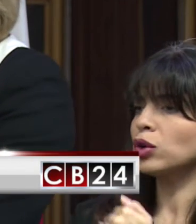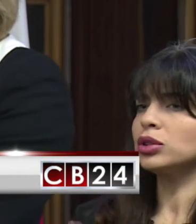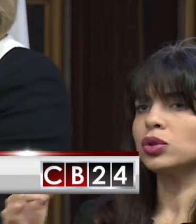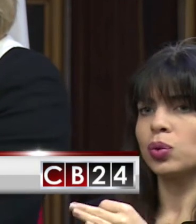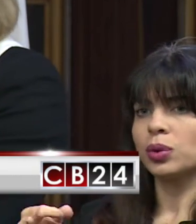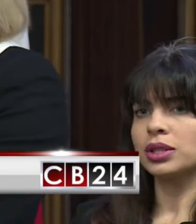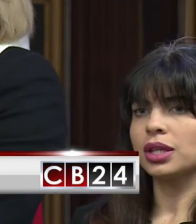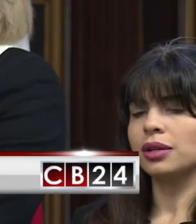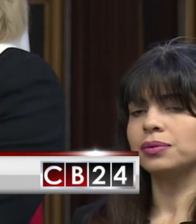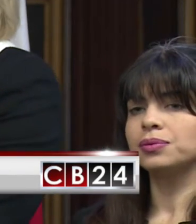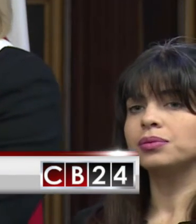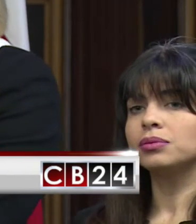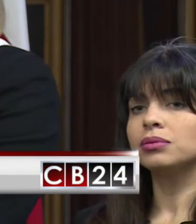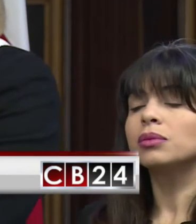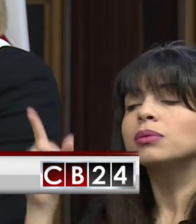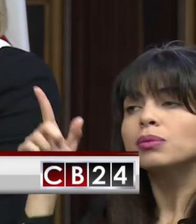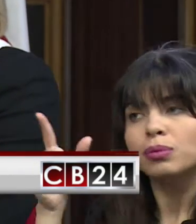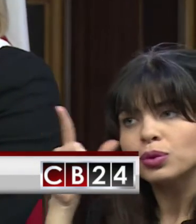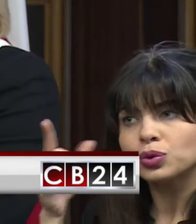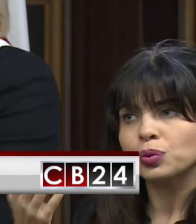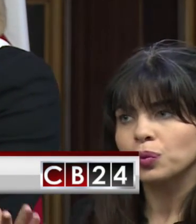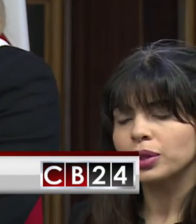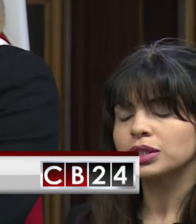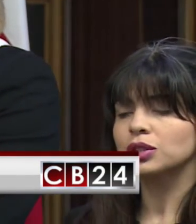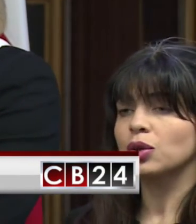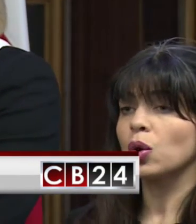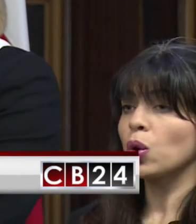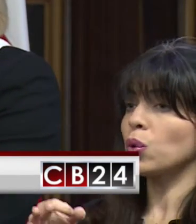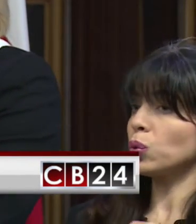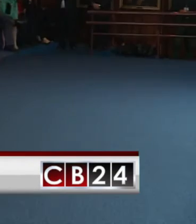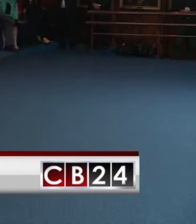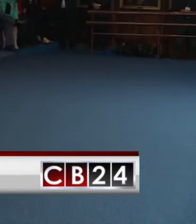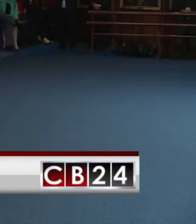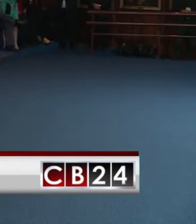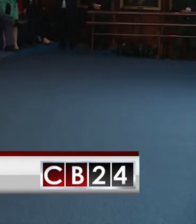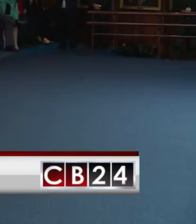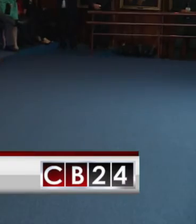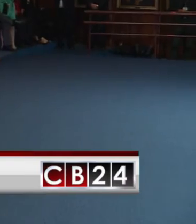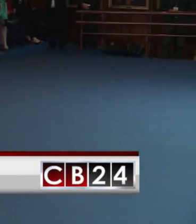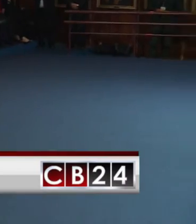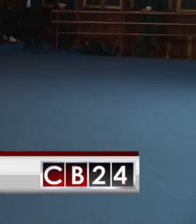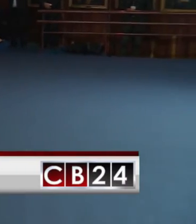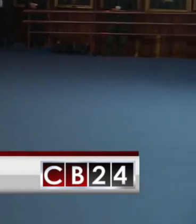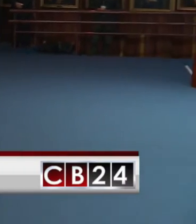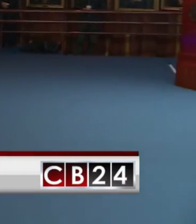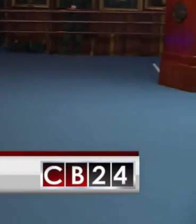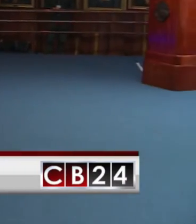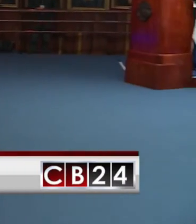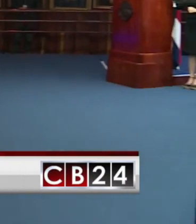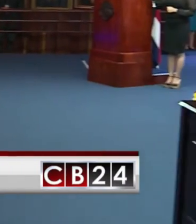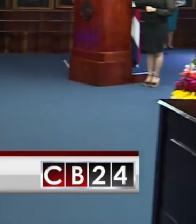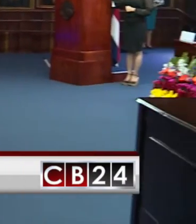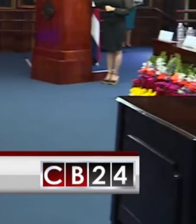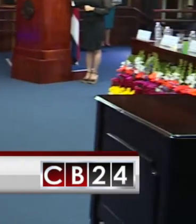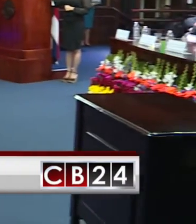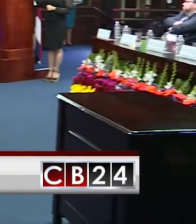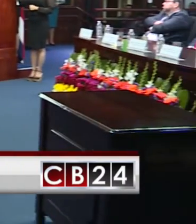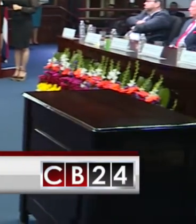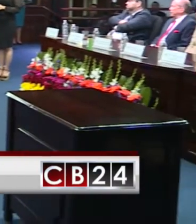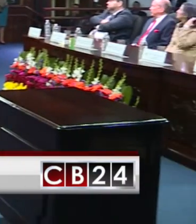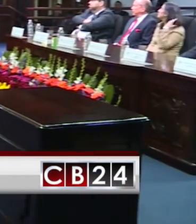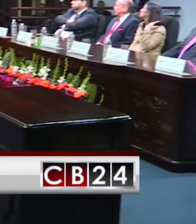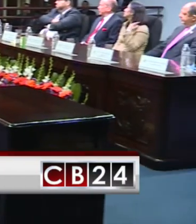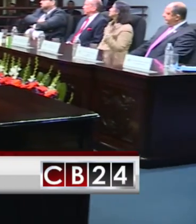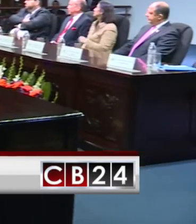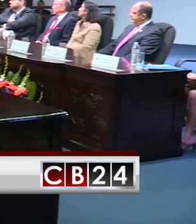judiciales. Por supuesto, una justicia más humana, más cercana al